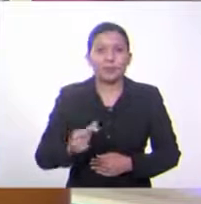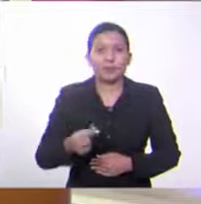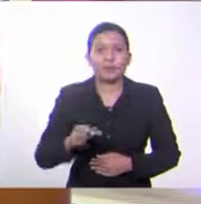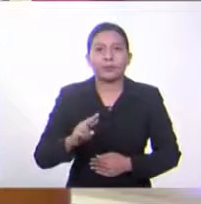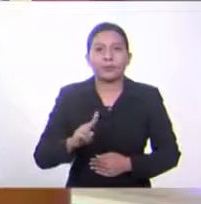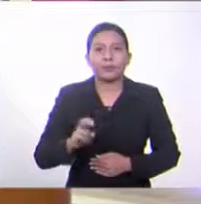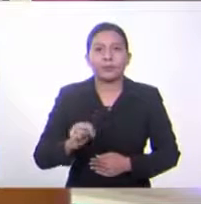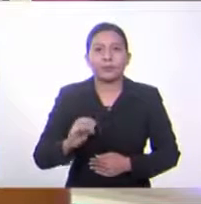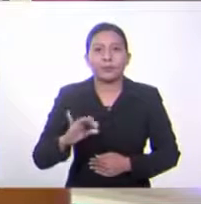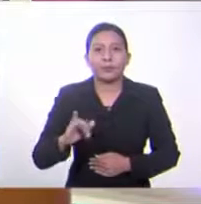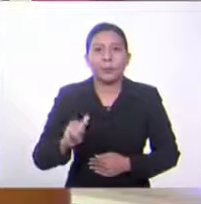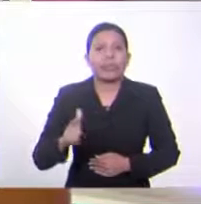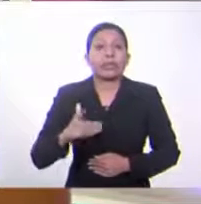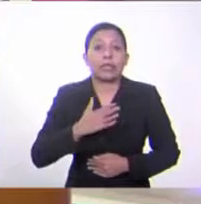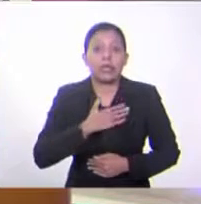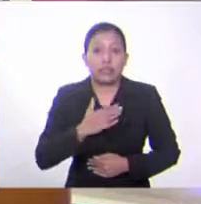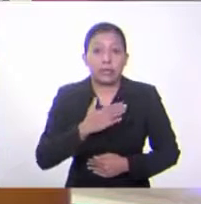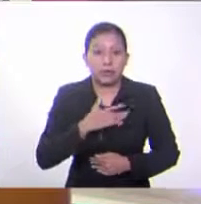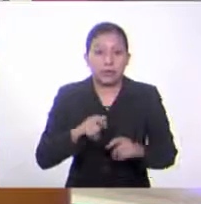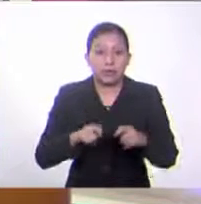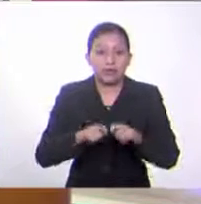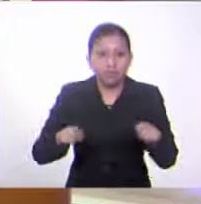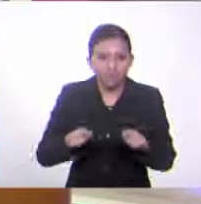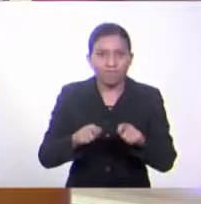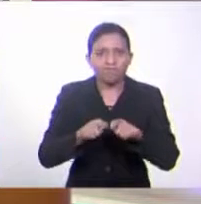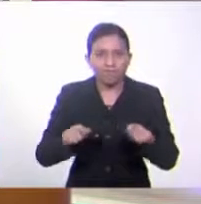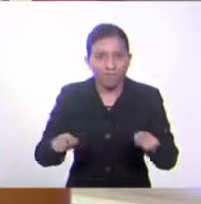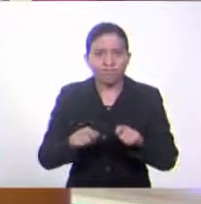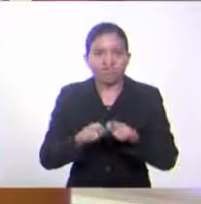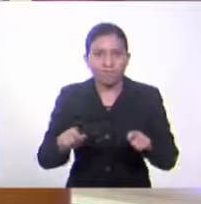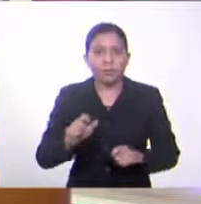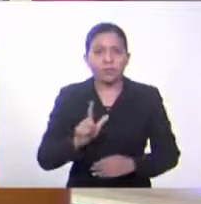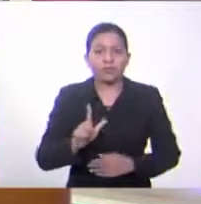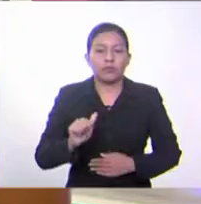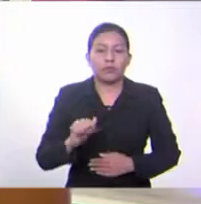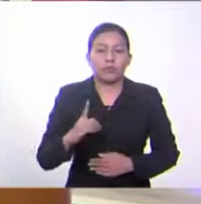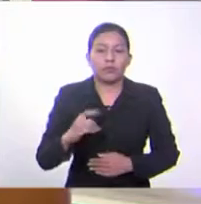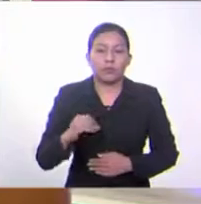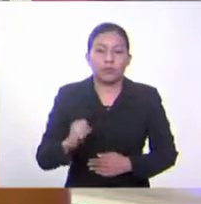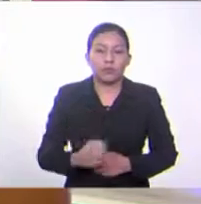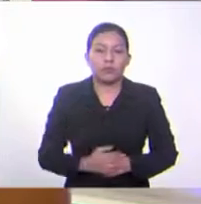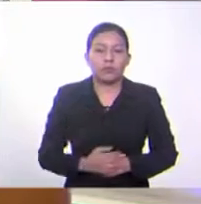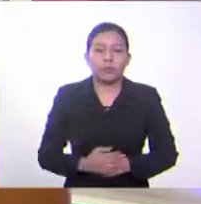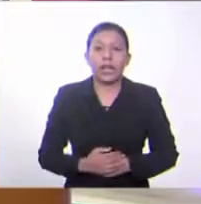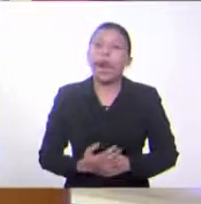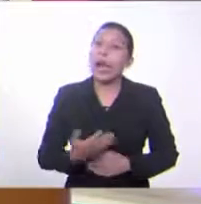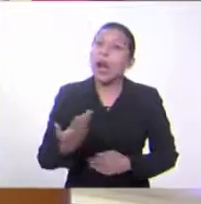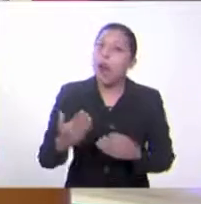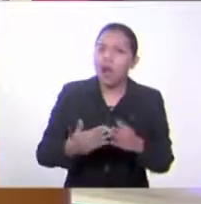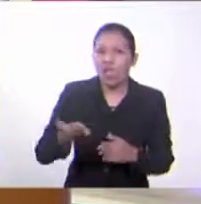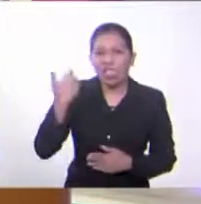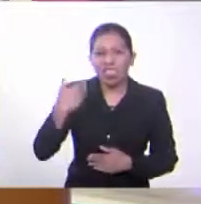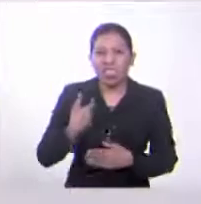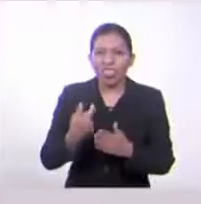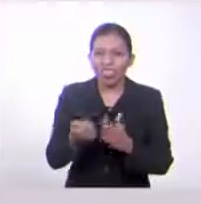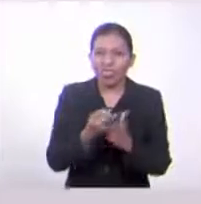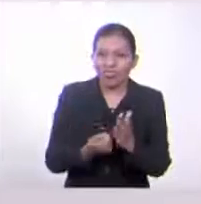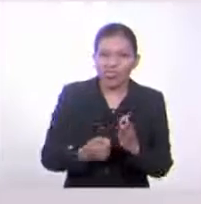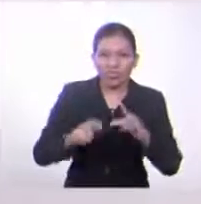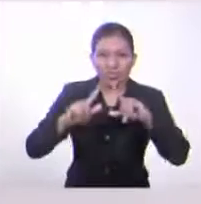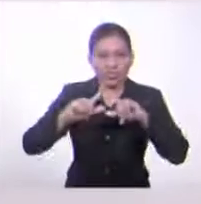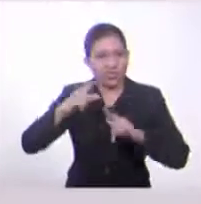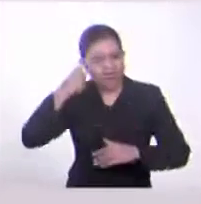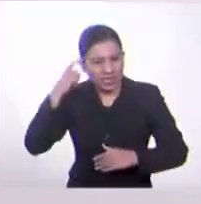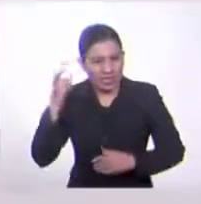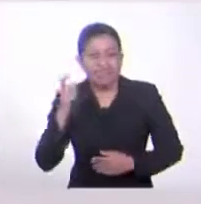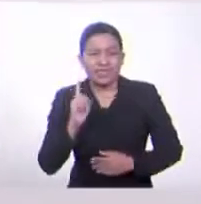lado, lado, lado. Nosotros hicimos ese criterio también cuando dibujamos los triángulos. ¿De veras?